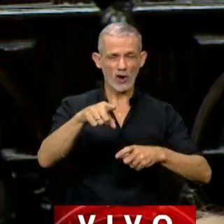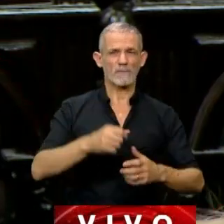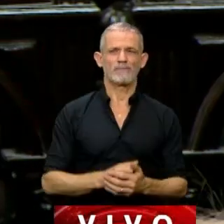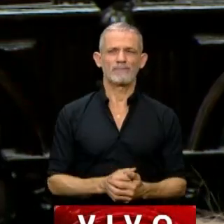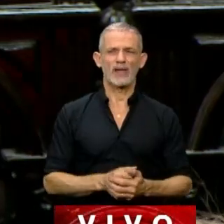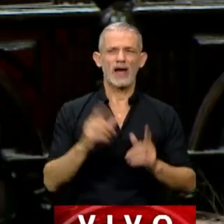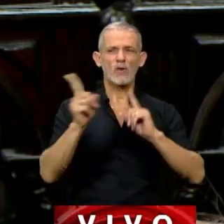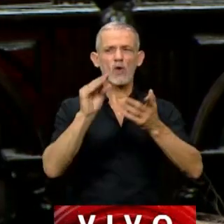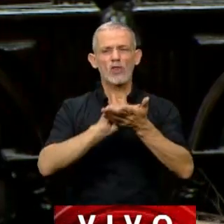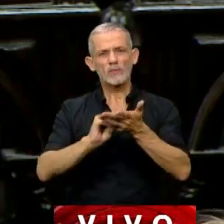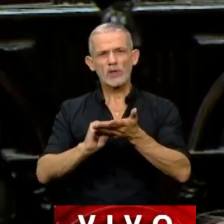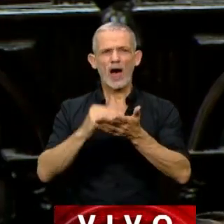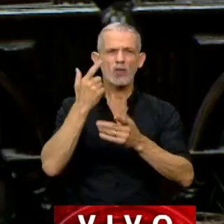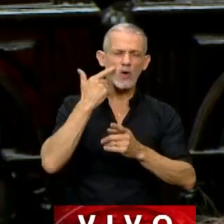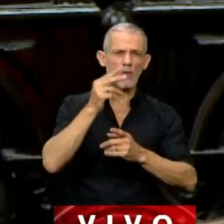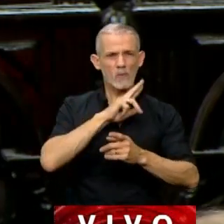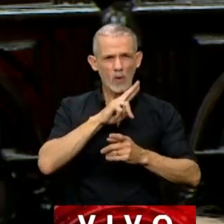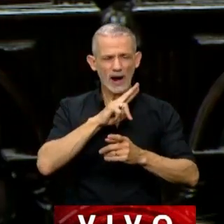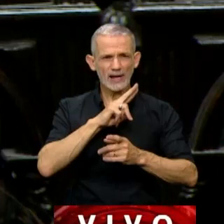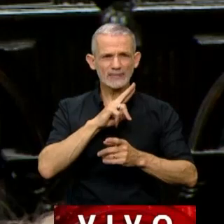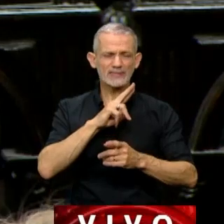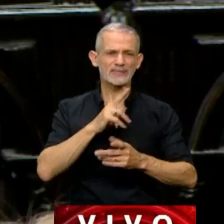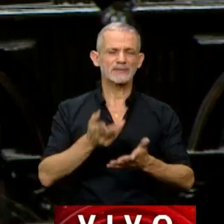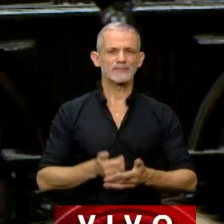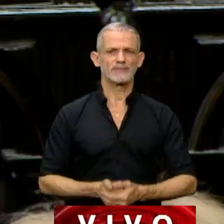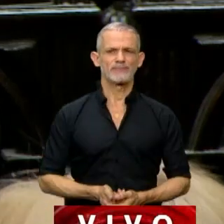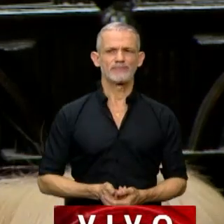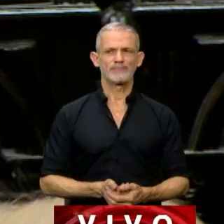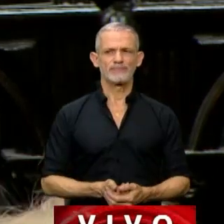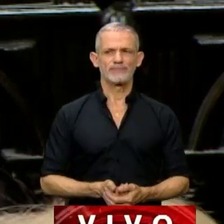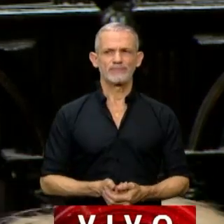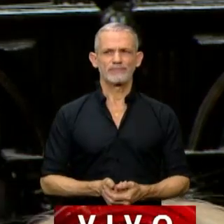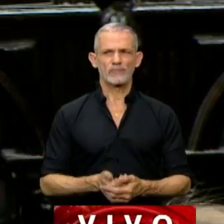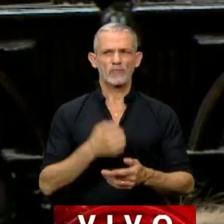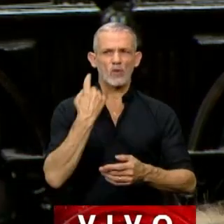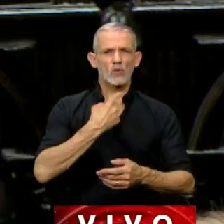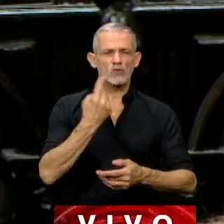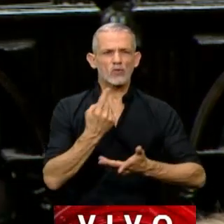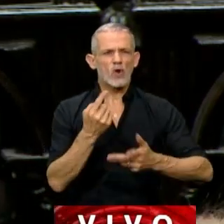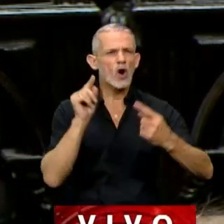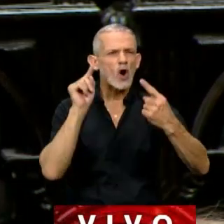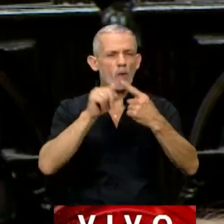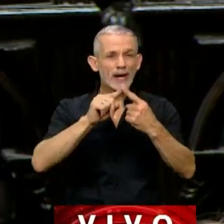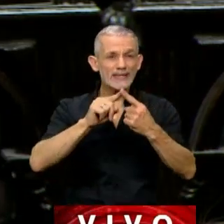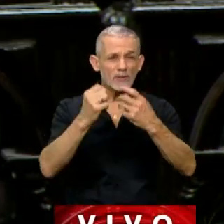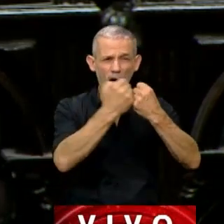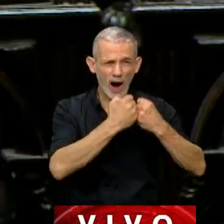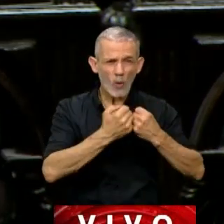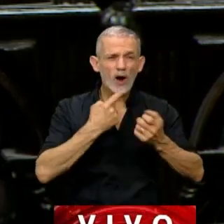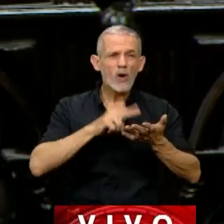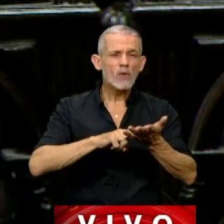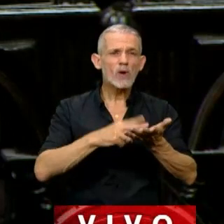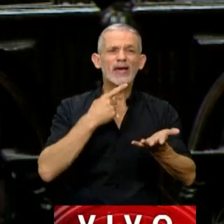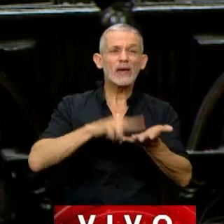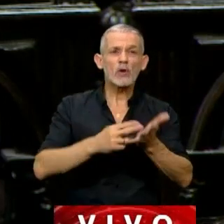varios legisladores y legisladores y legisladoras de ninguna manera el objetivo de este consenso es subir